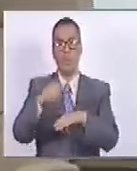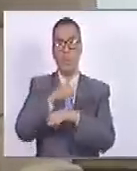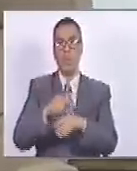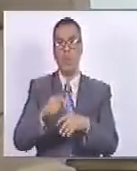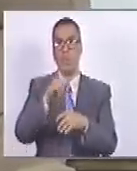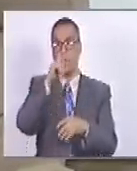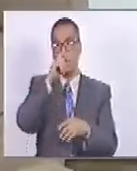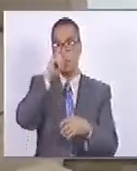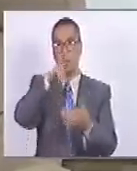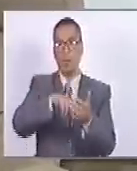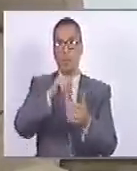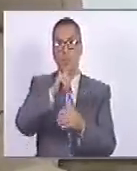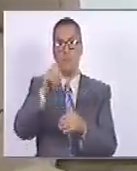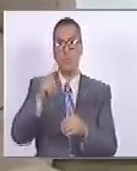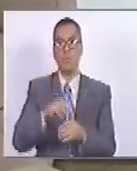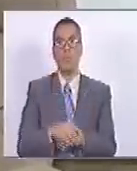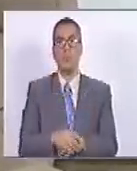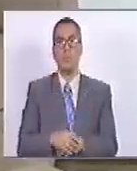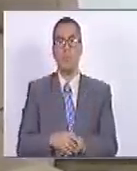año